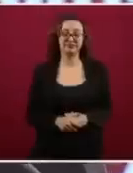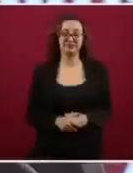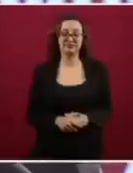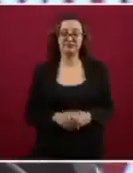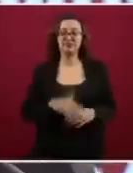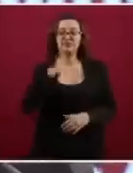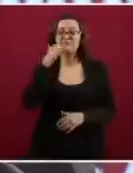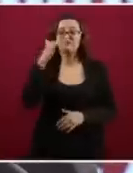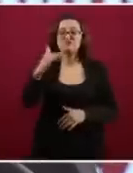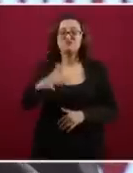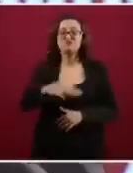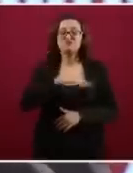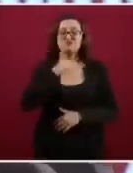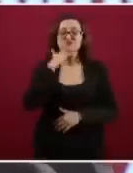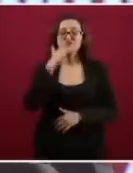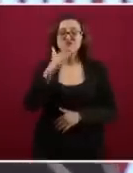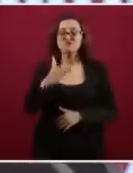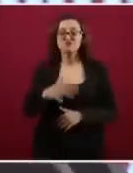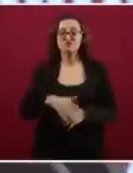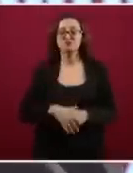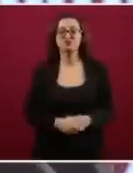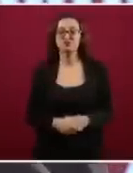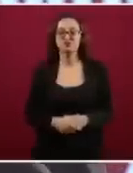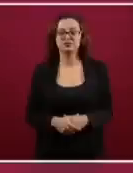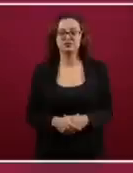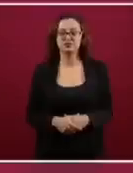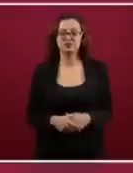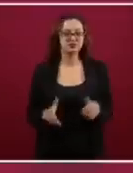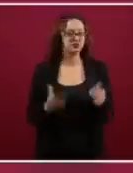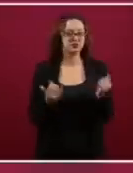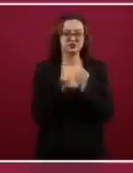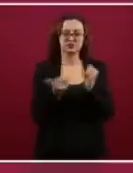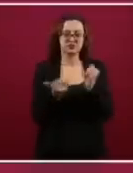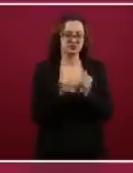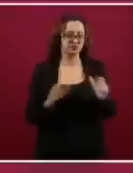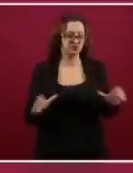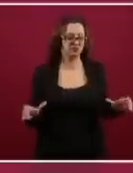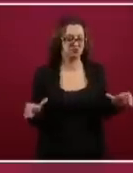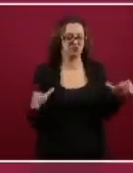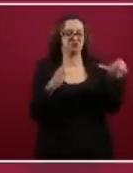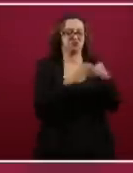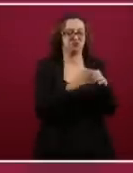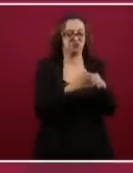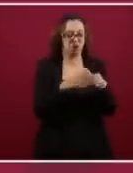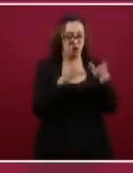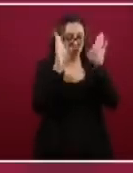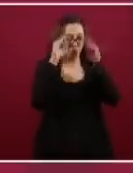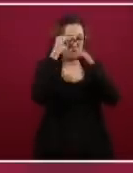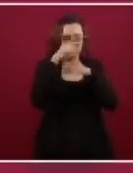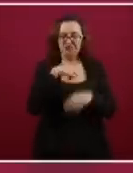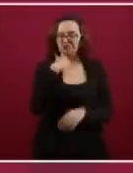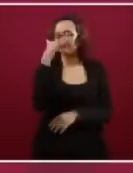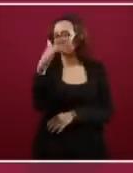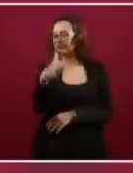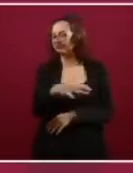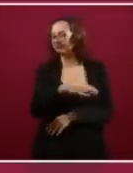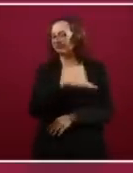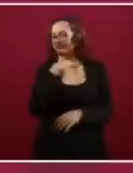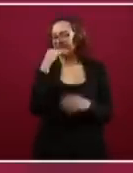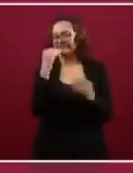la corrupción es como el conservadurismo, son muy corruptos.